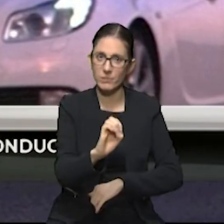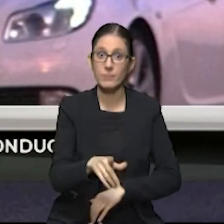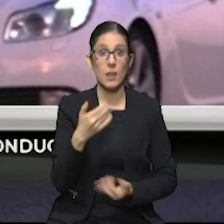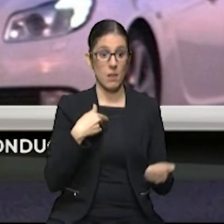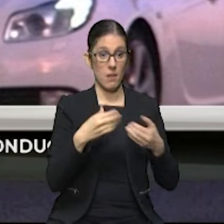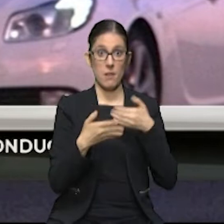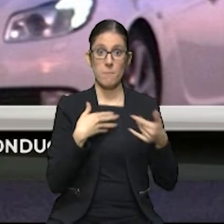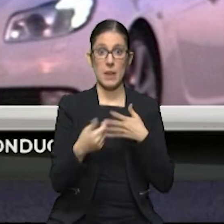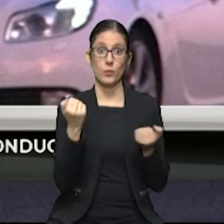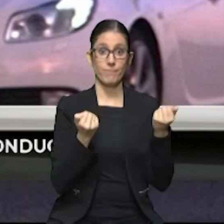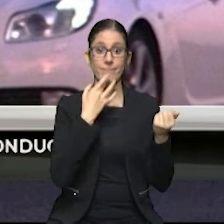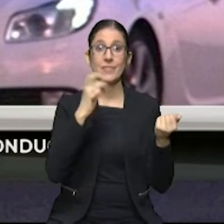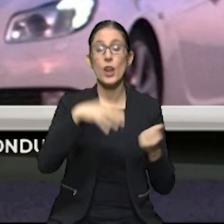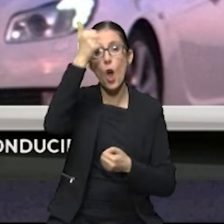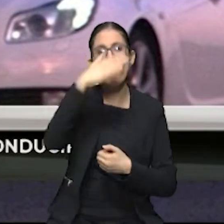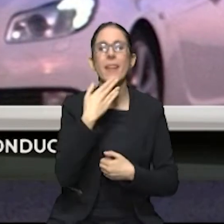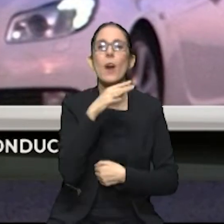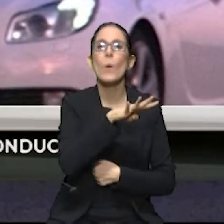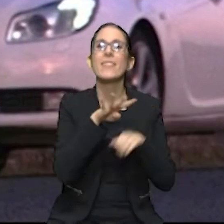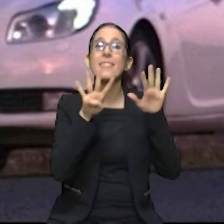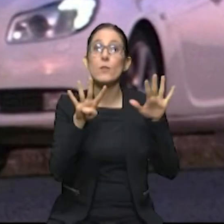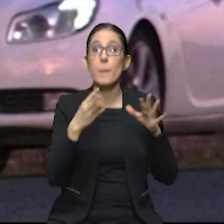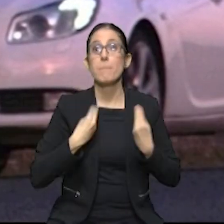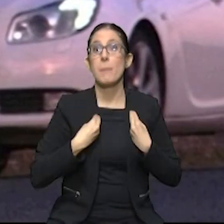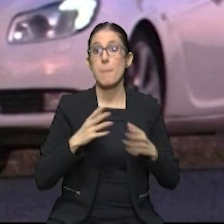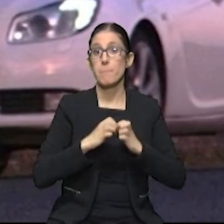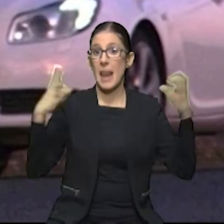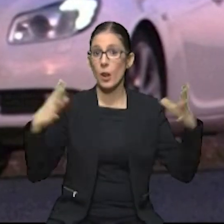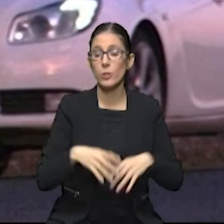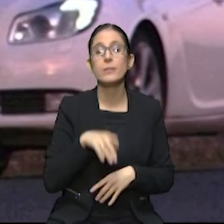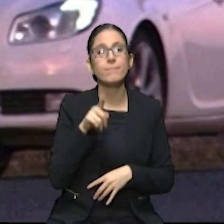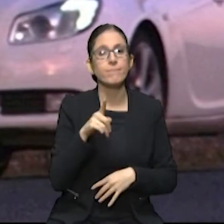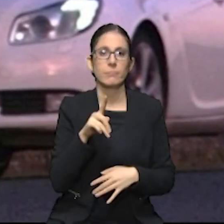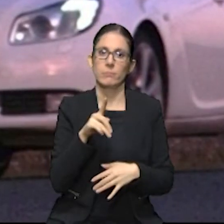vecino de Milagro, al que se le ha imputado un delito contra la seguridad vial.